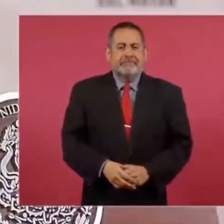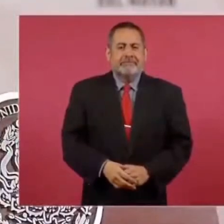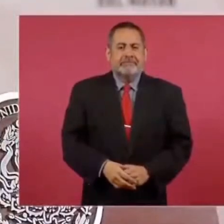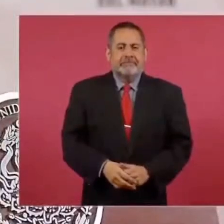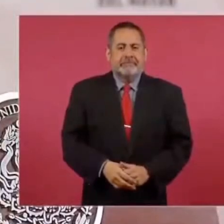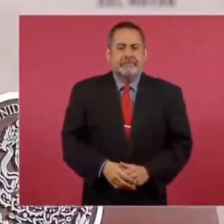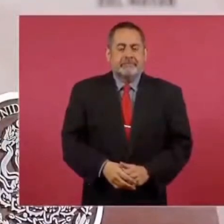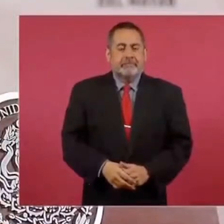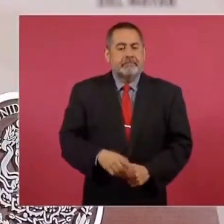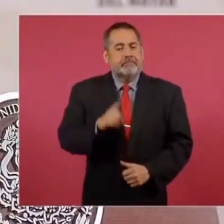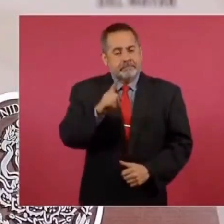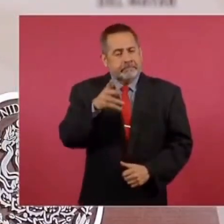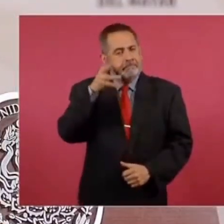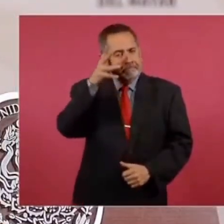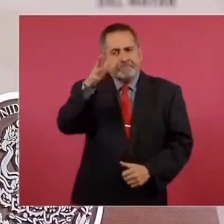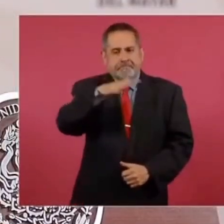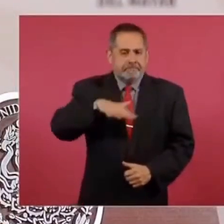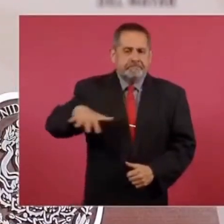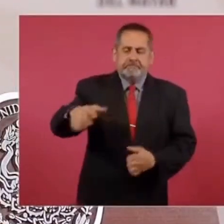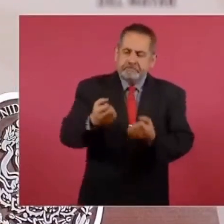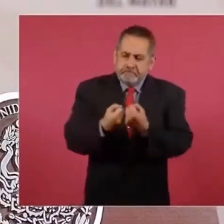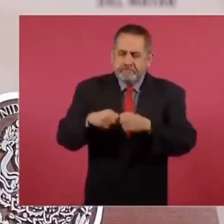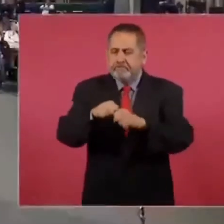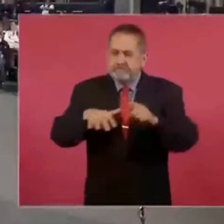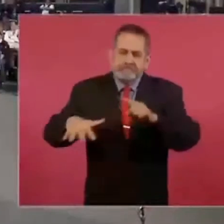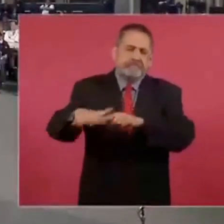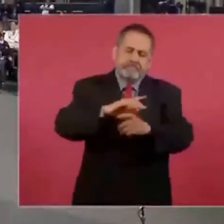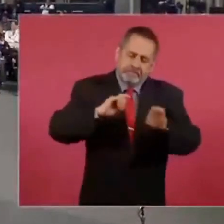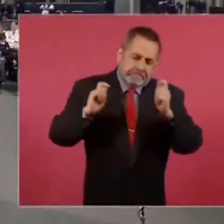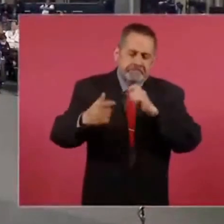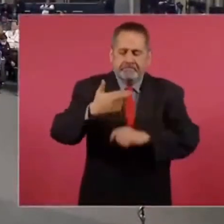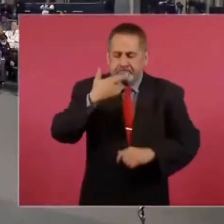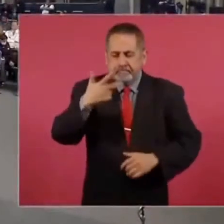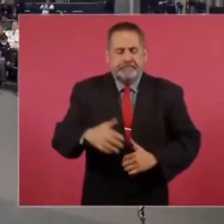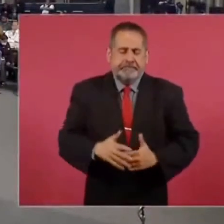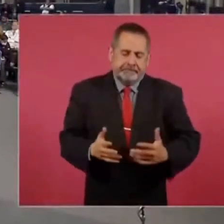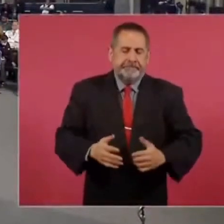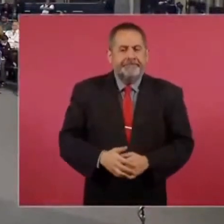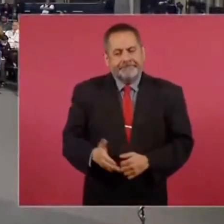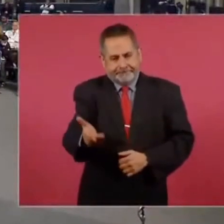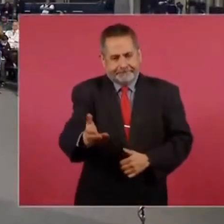Buscar una sociedad mejor. Vamos, adelante.